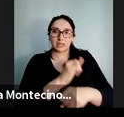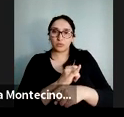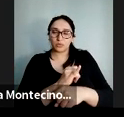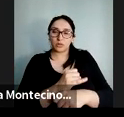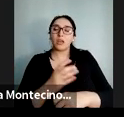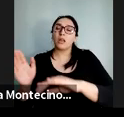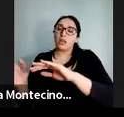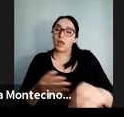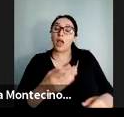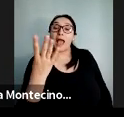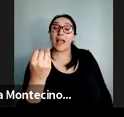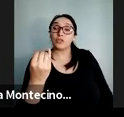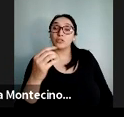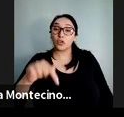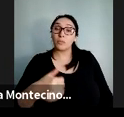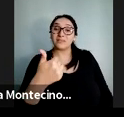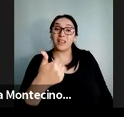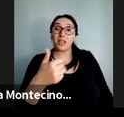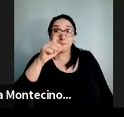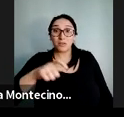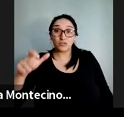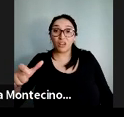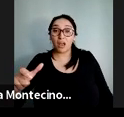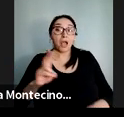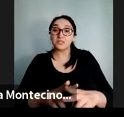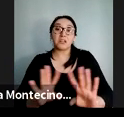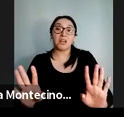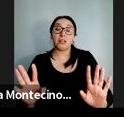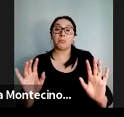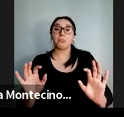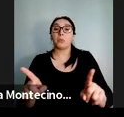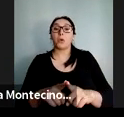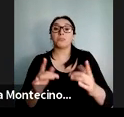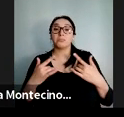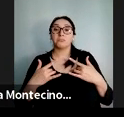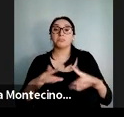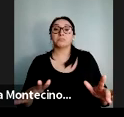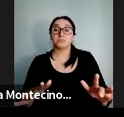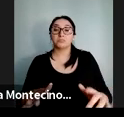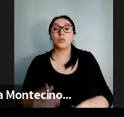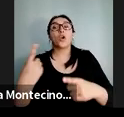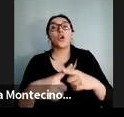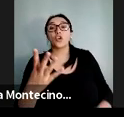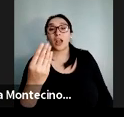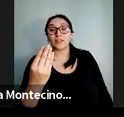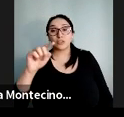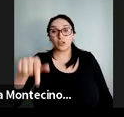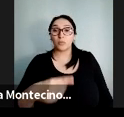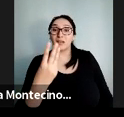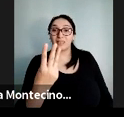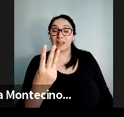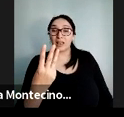fue un 14,6%, cerrar la cuenta o dejar de usar la red social, un 14,3%,